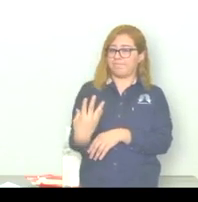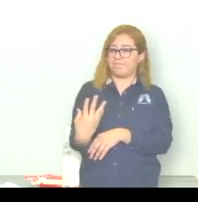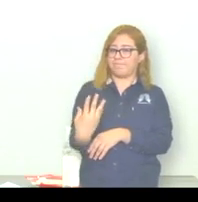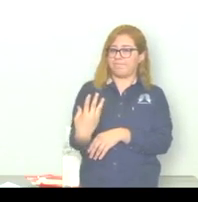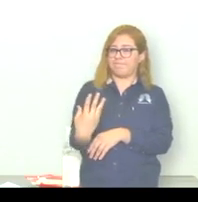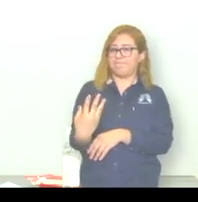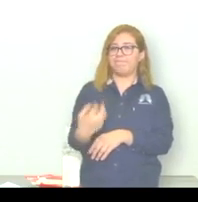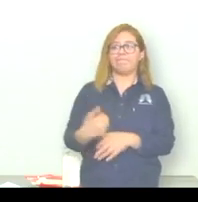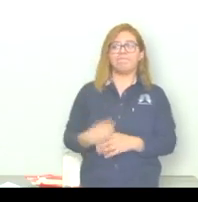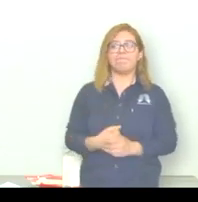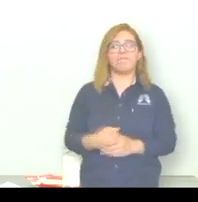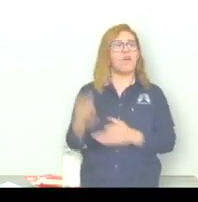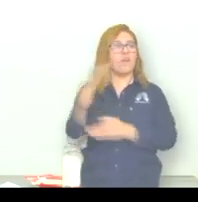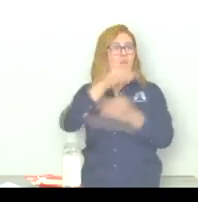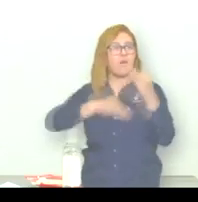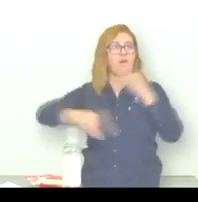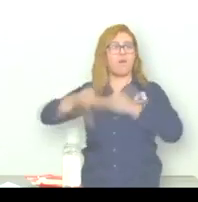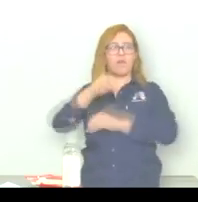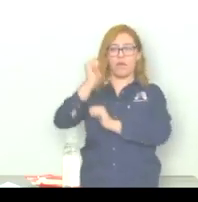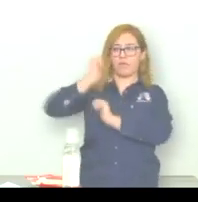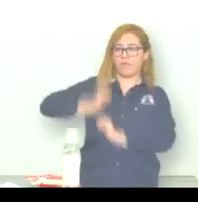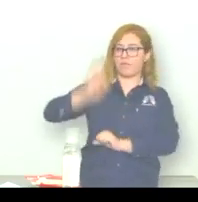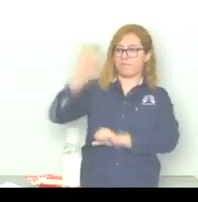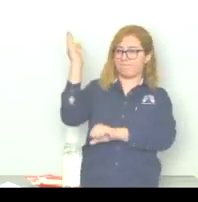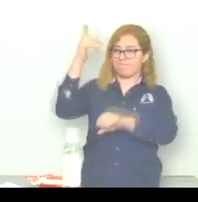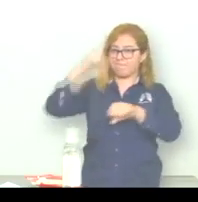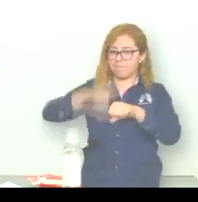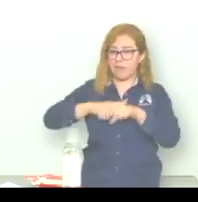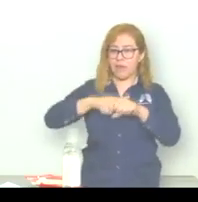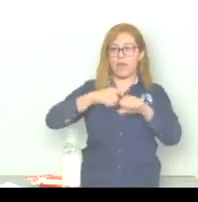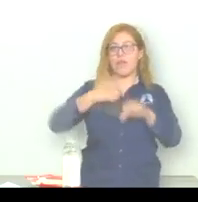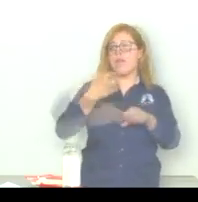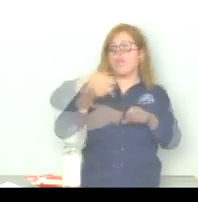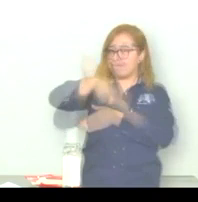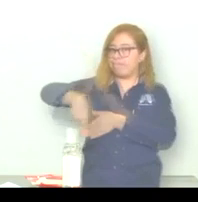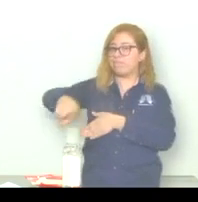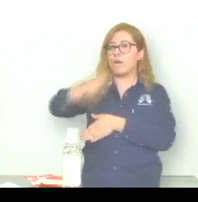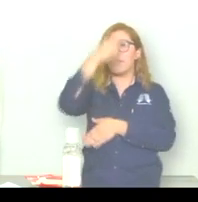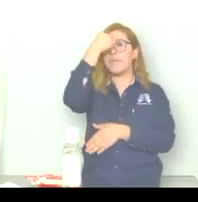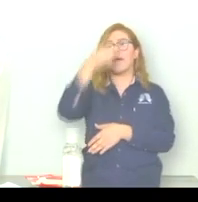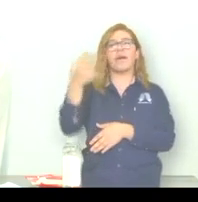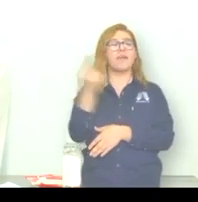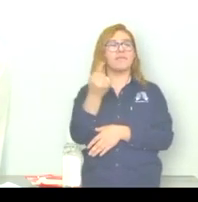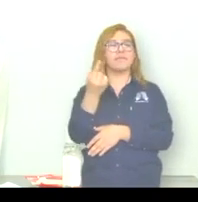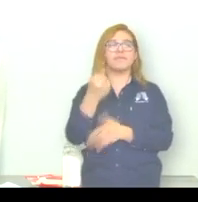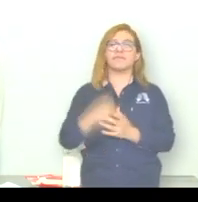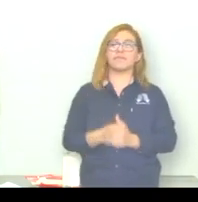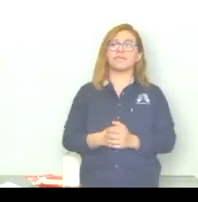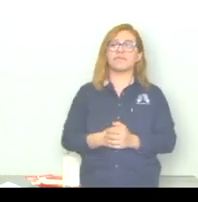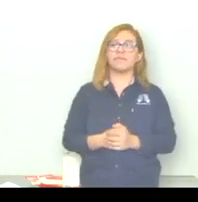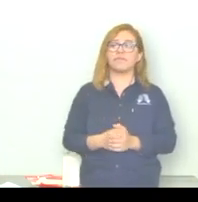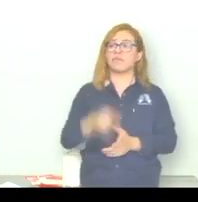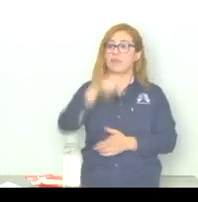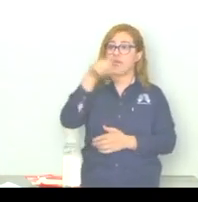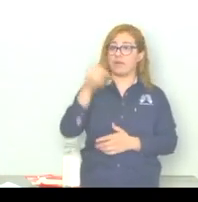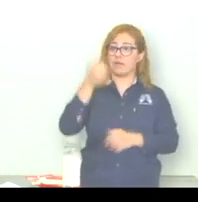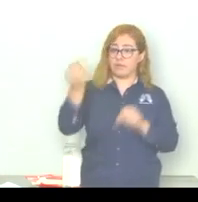manera coordinada entre las autoridades federales y las autoridades estatales, para que a su vez la Secretaría de